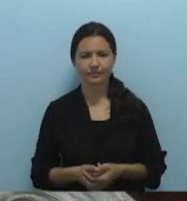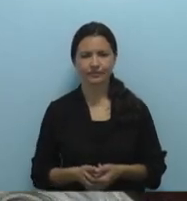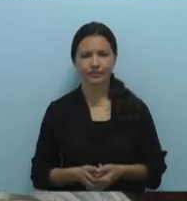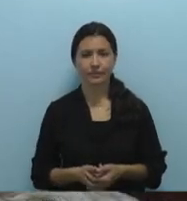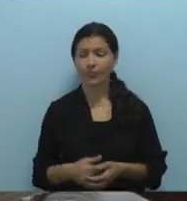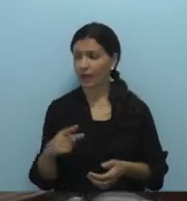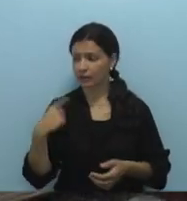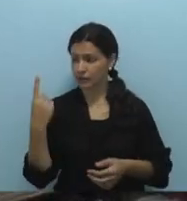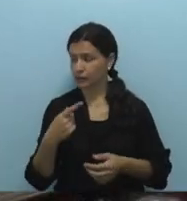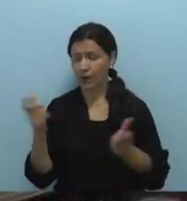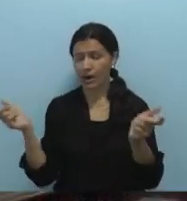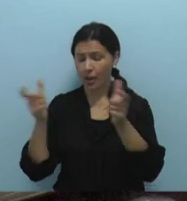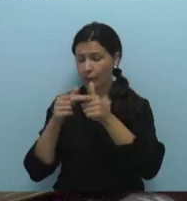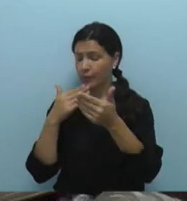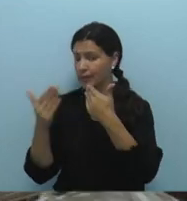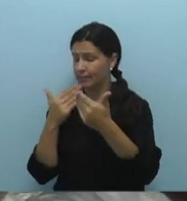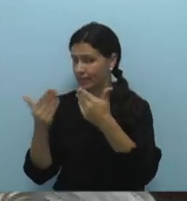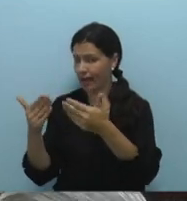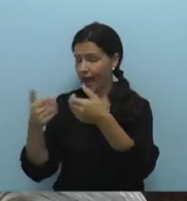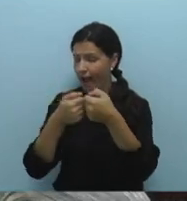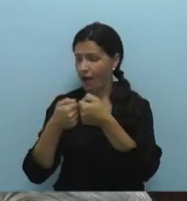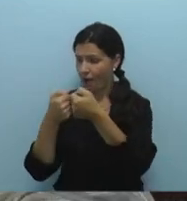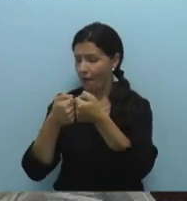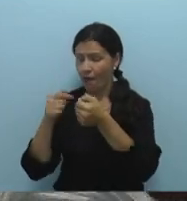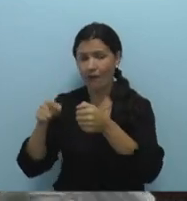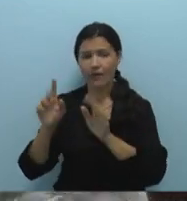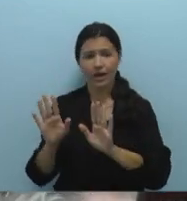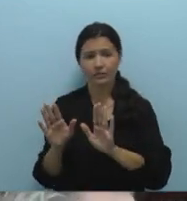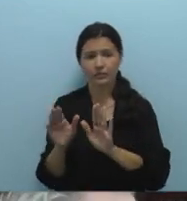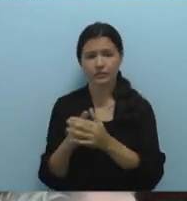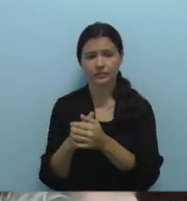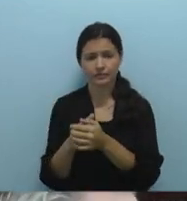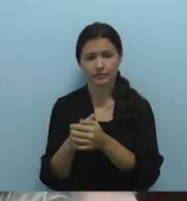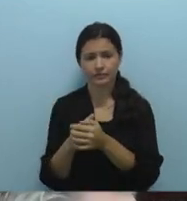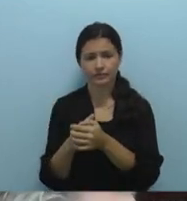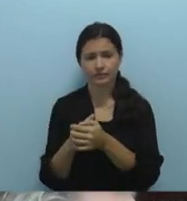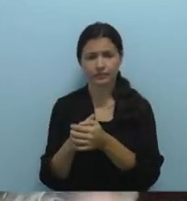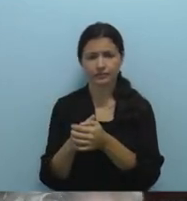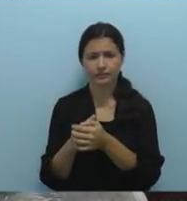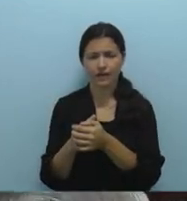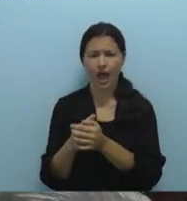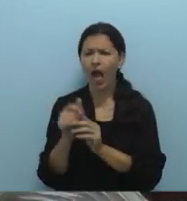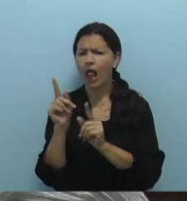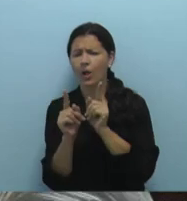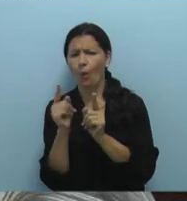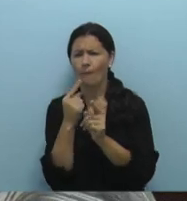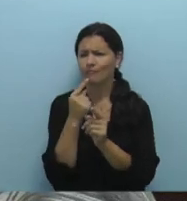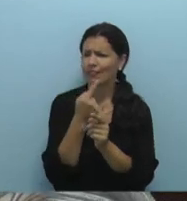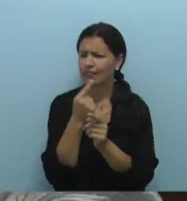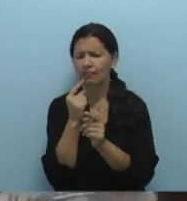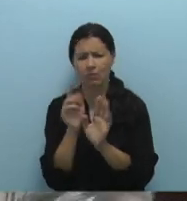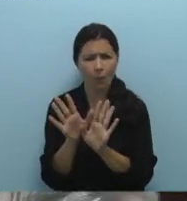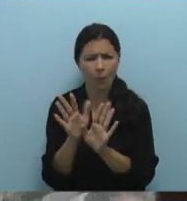quedado en labor parlamentaria, por cuestiones que habían surgido en el debate,